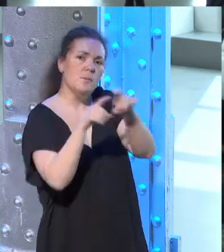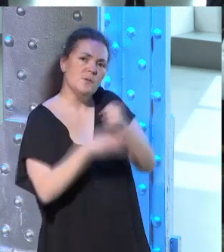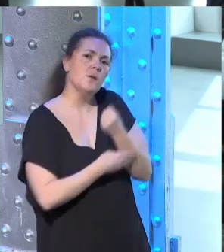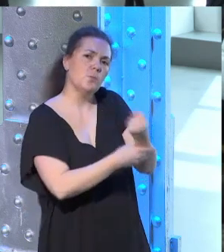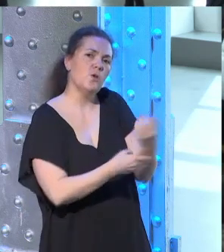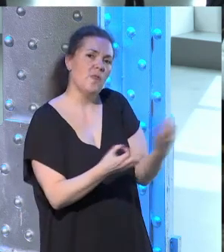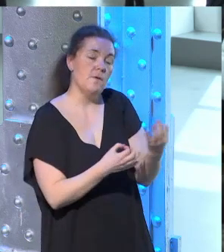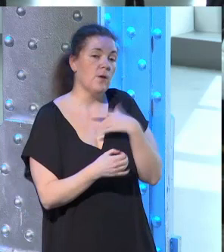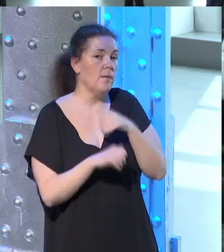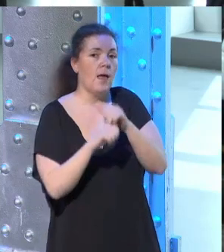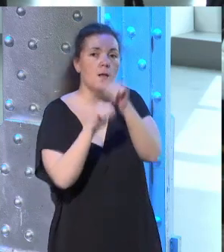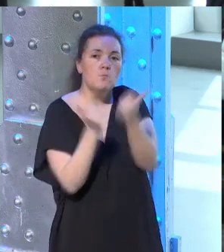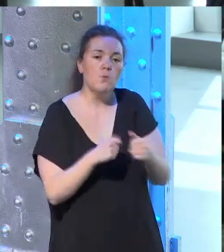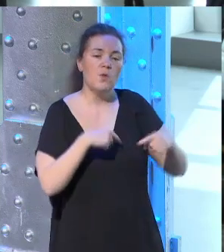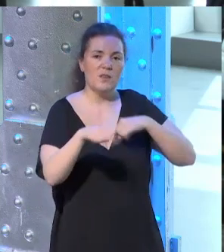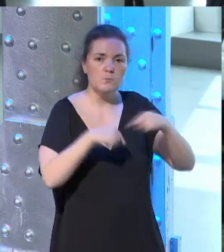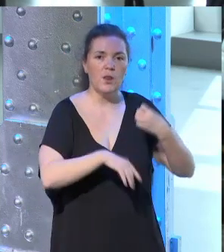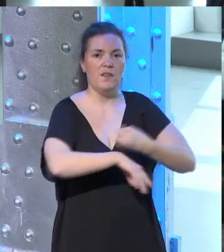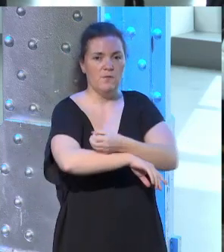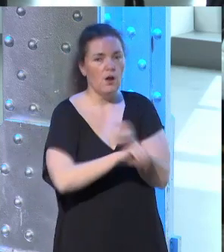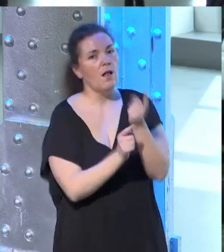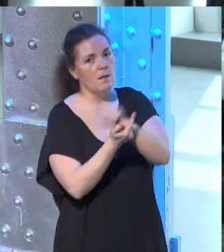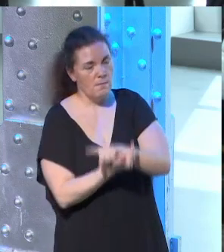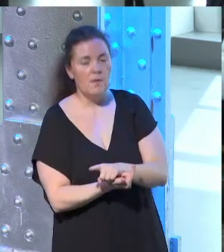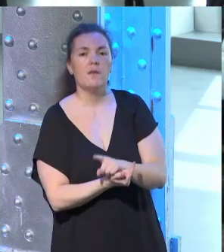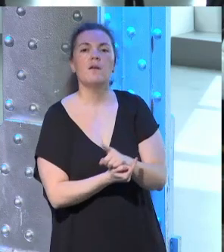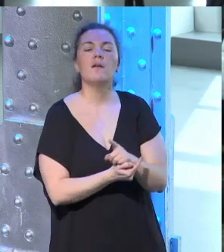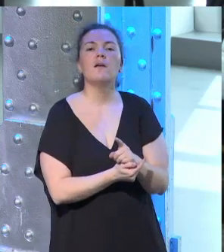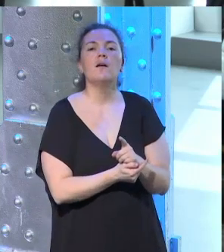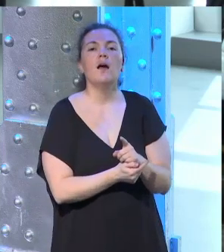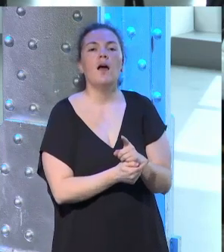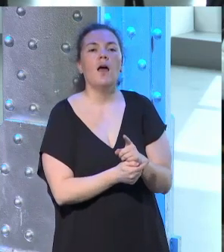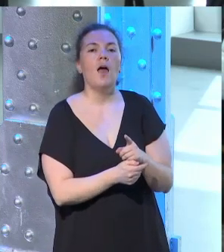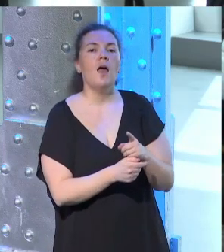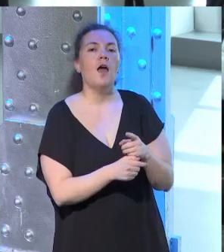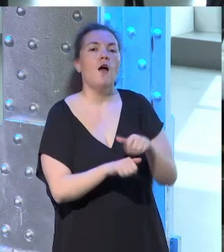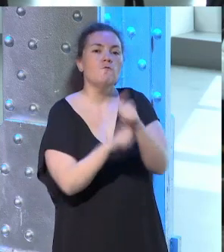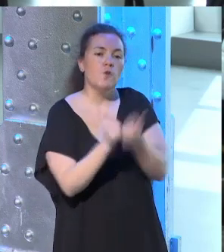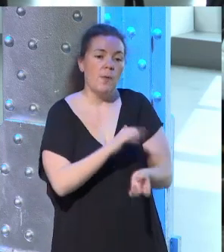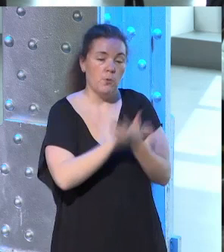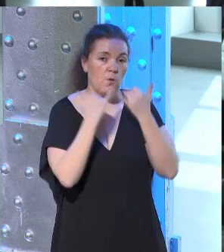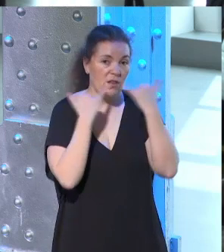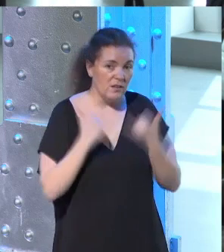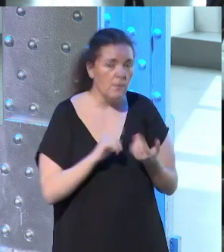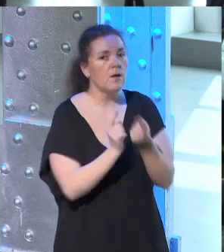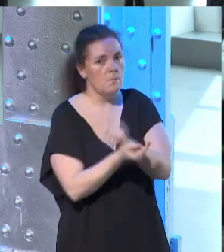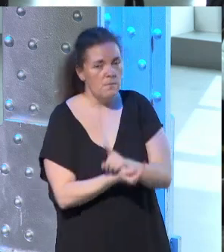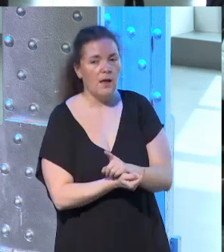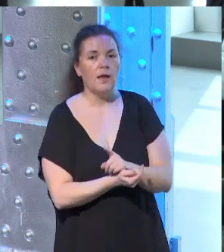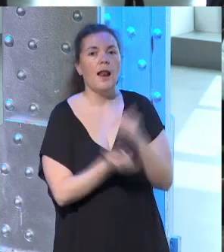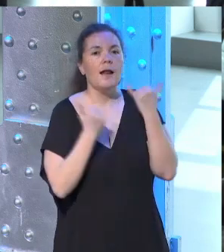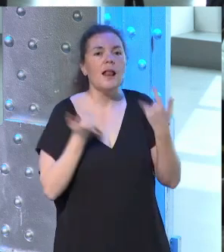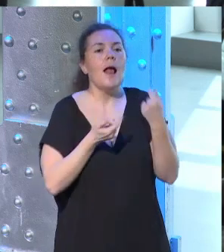que cambiar el modo de transporte del ferrocarril, cambiar el modo de producción de energía eléctrica, la eficiencia en los